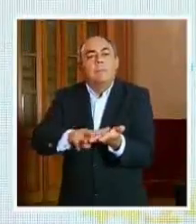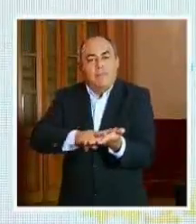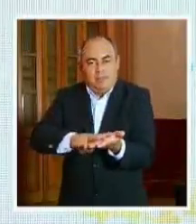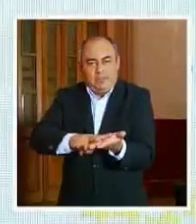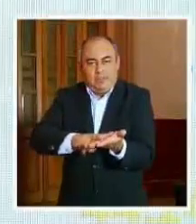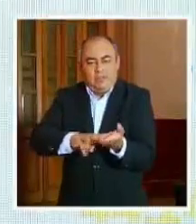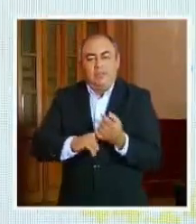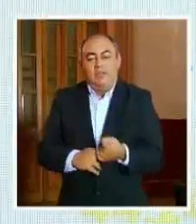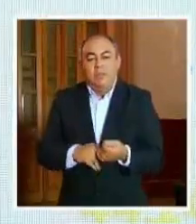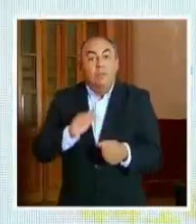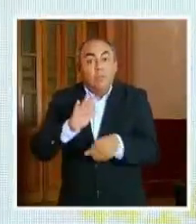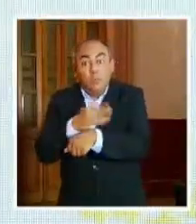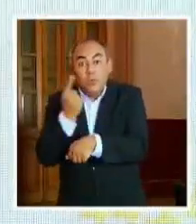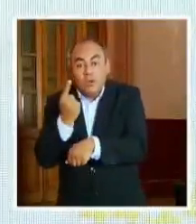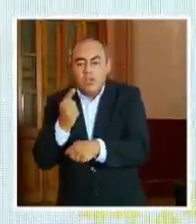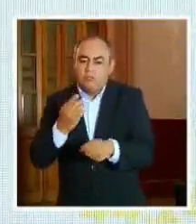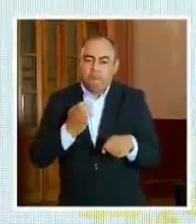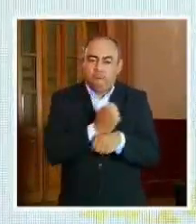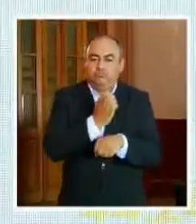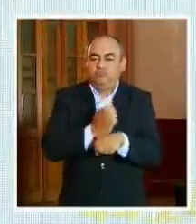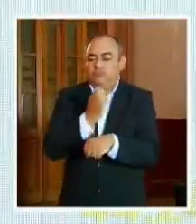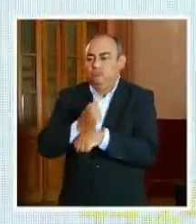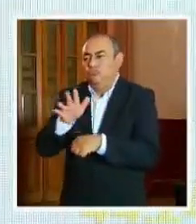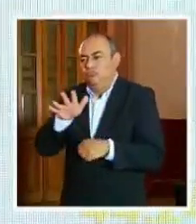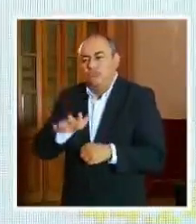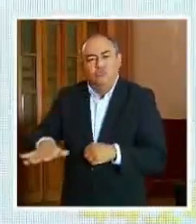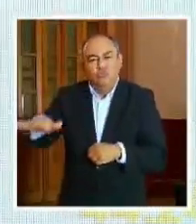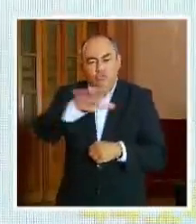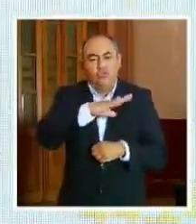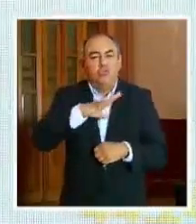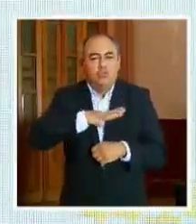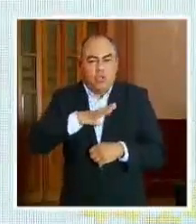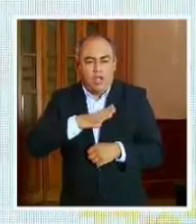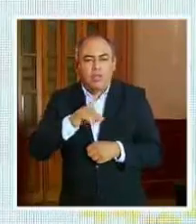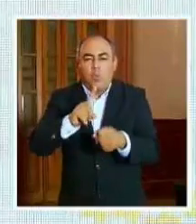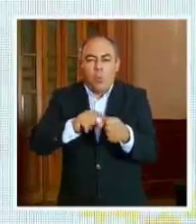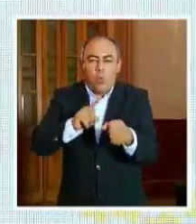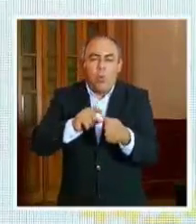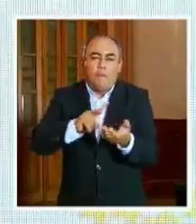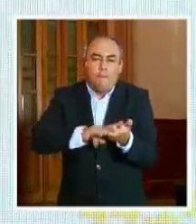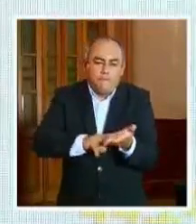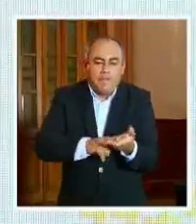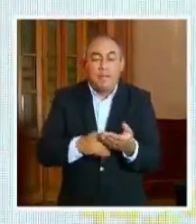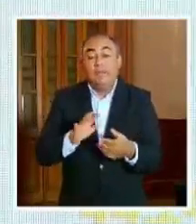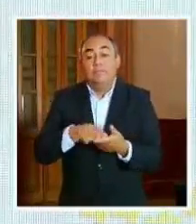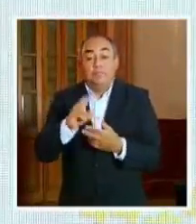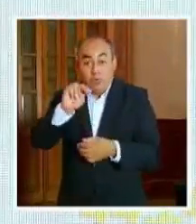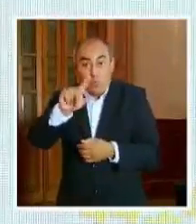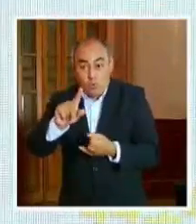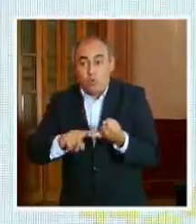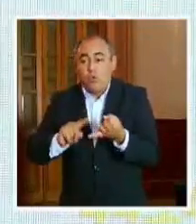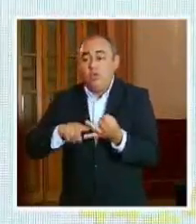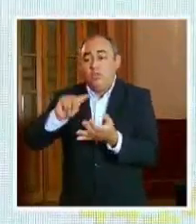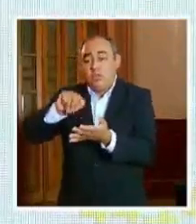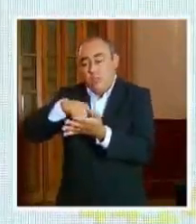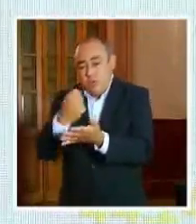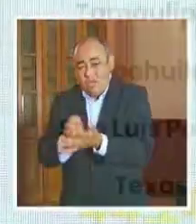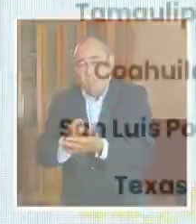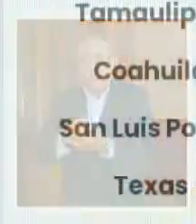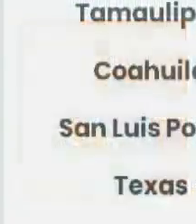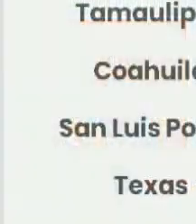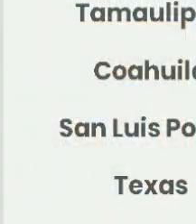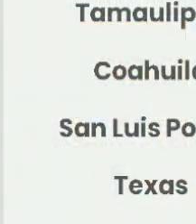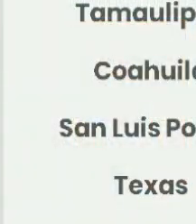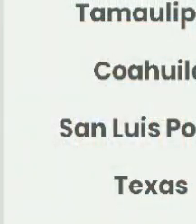los estados tienen indicador verde, tanto Nuevo León como Tamaulipas, Coahuila, San Luis Potosí